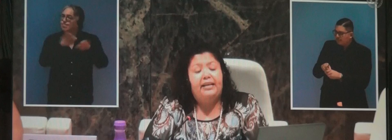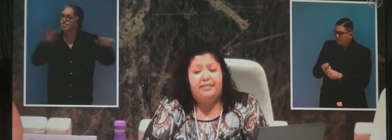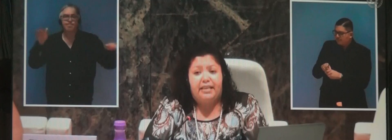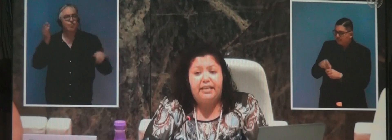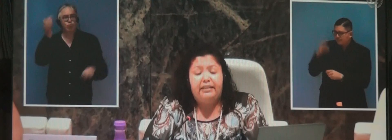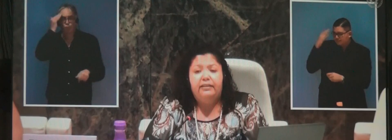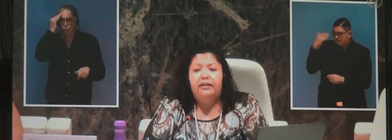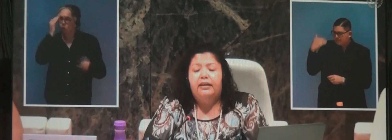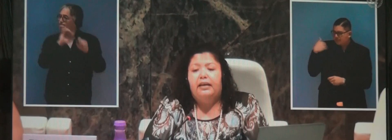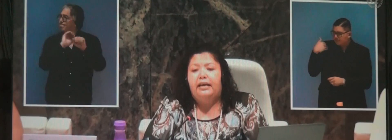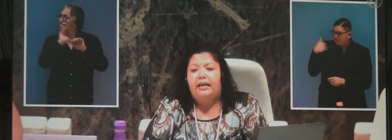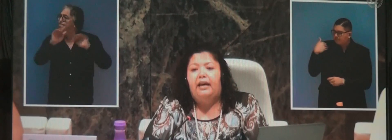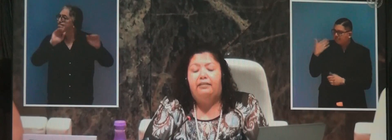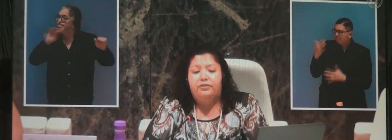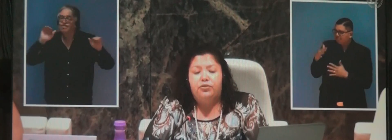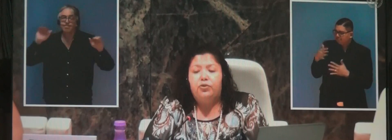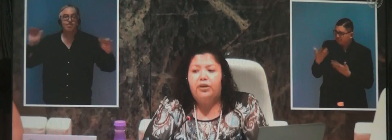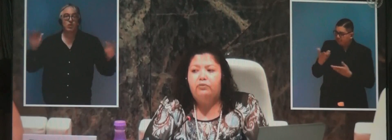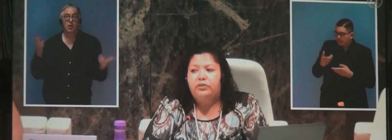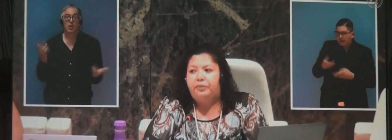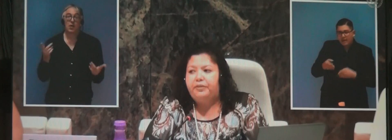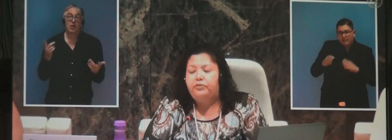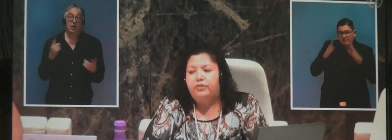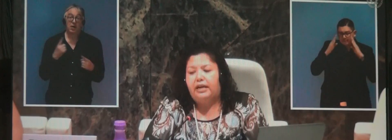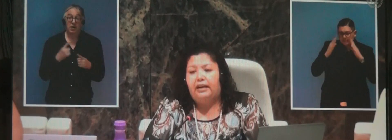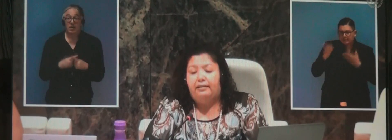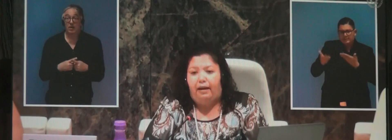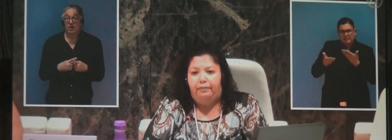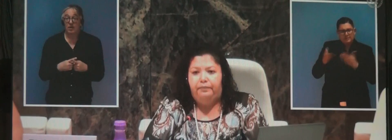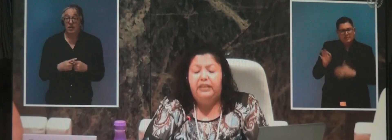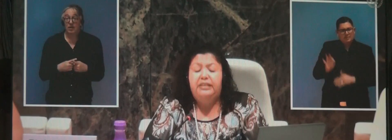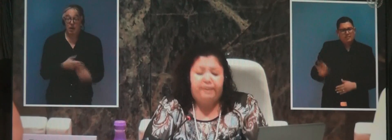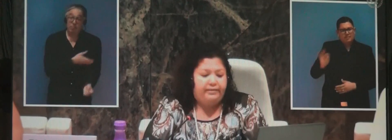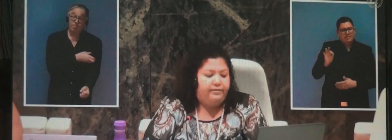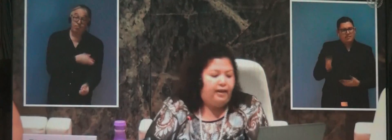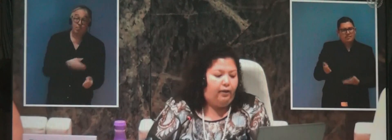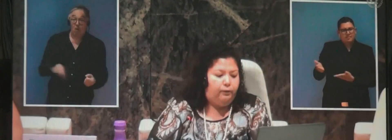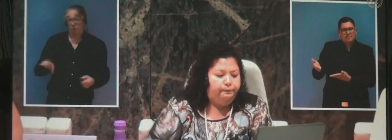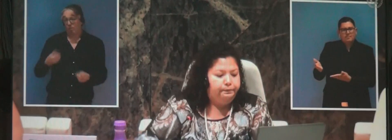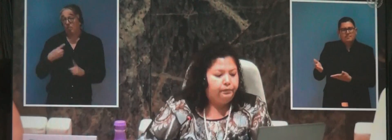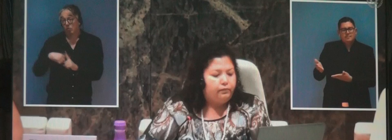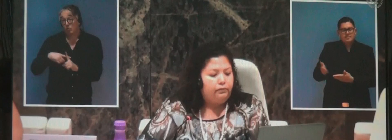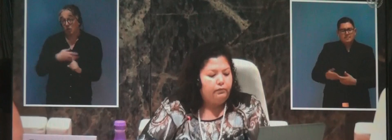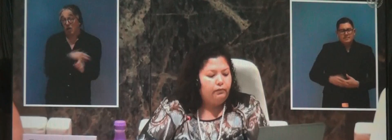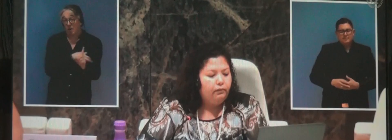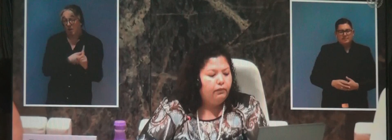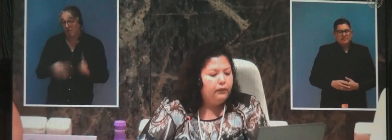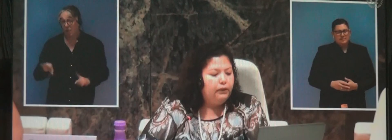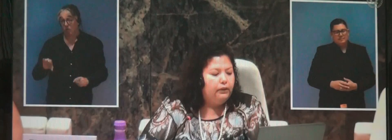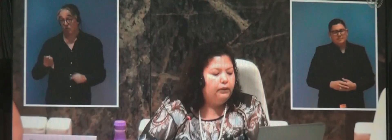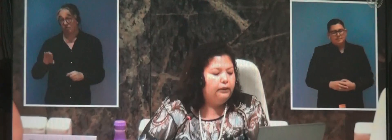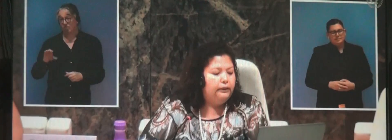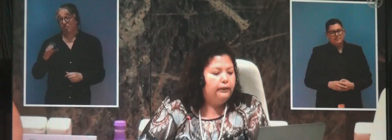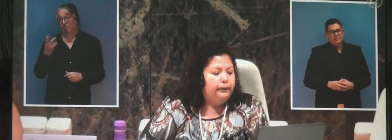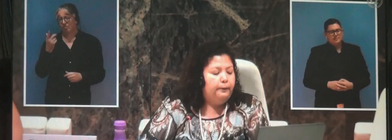para exigir la atención y los servicios de calidad y diferenciada.